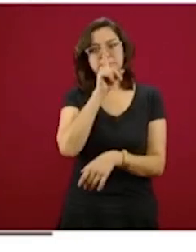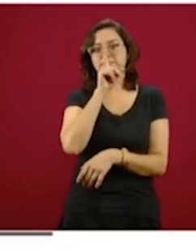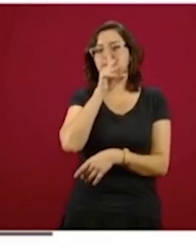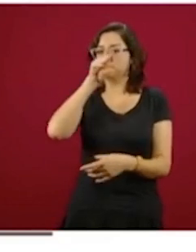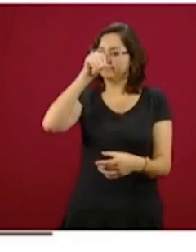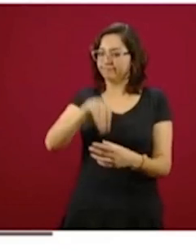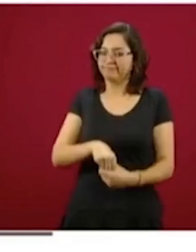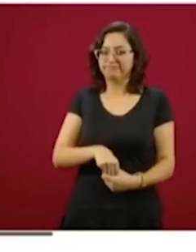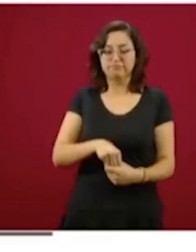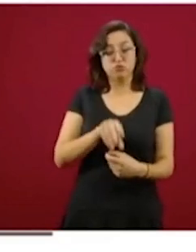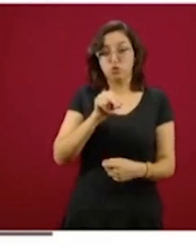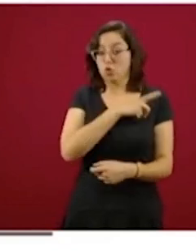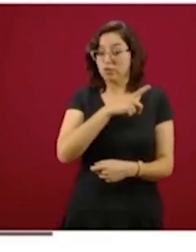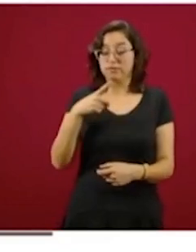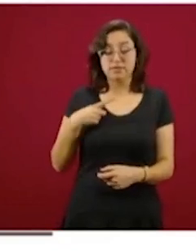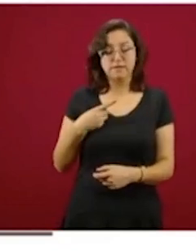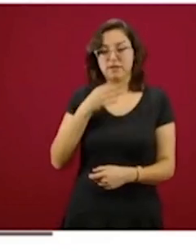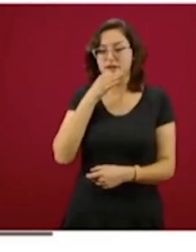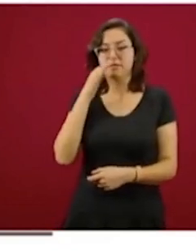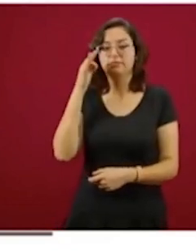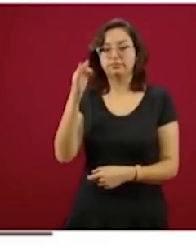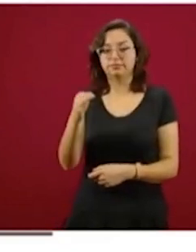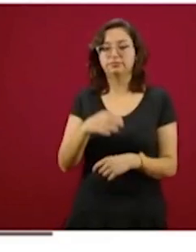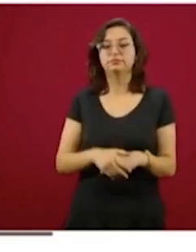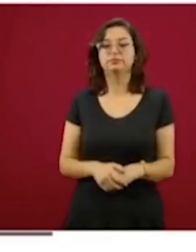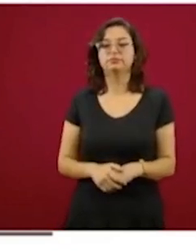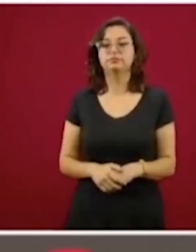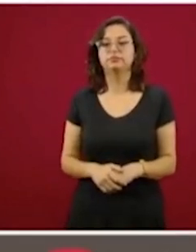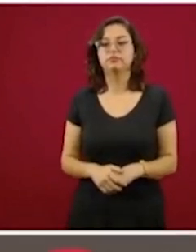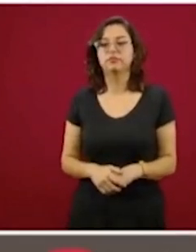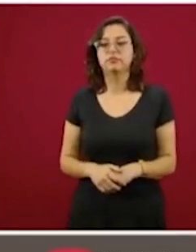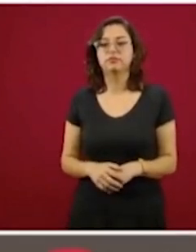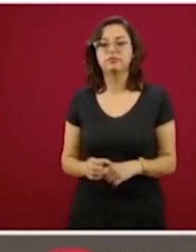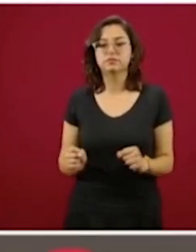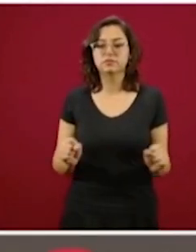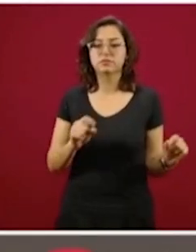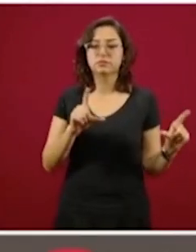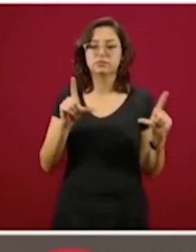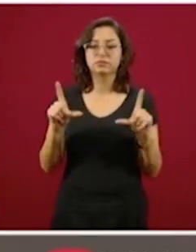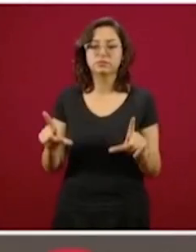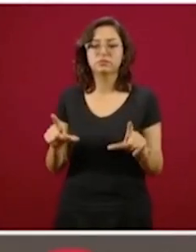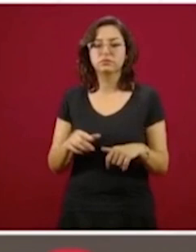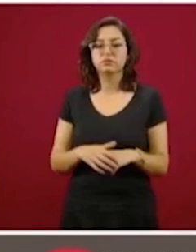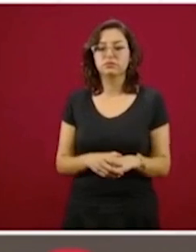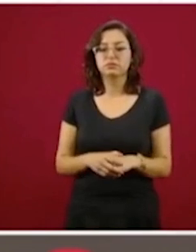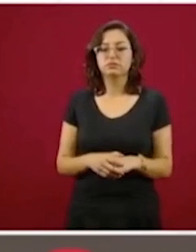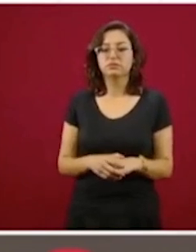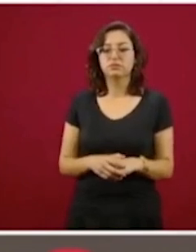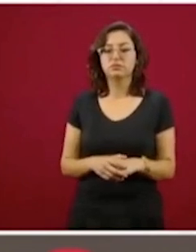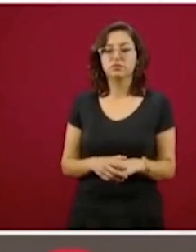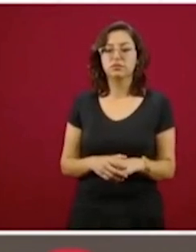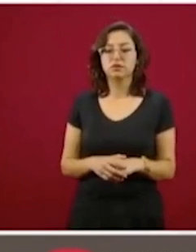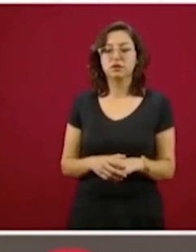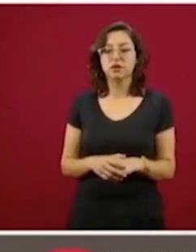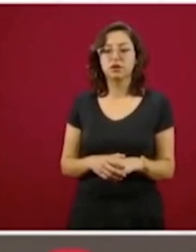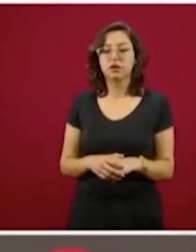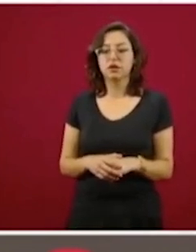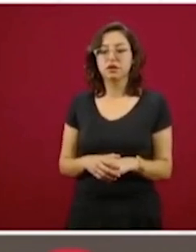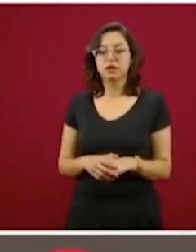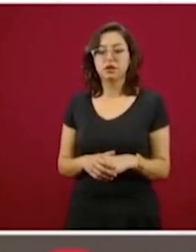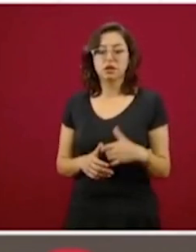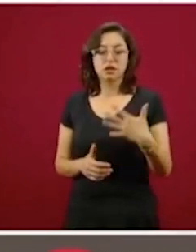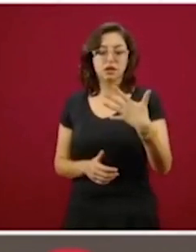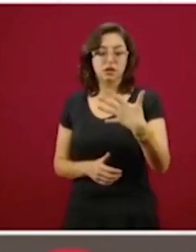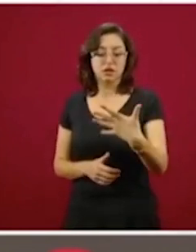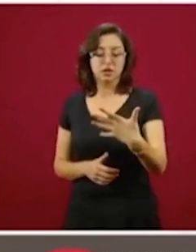Ese código no debe ser compartido. Si vamos a la siguiente, por favor. En el paso quinto, finalmente